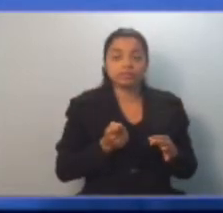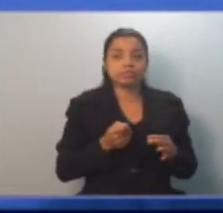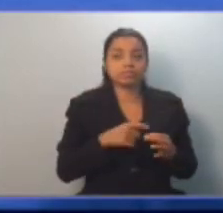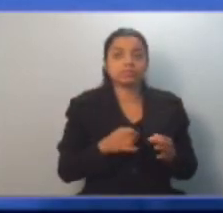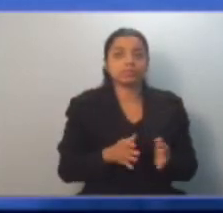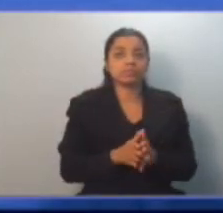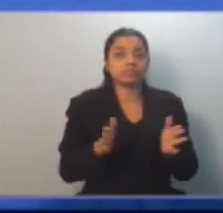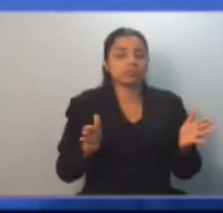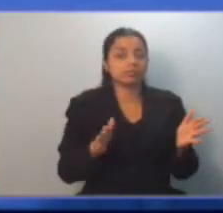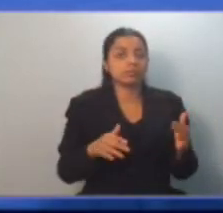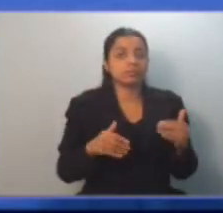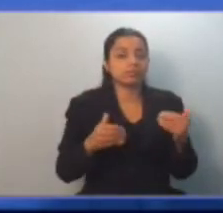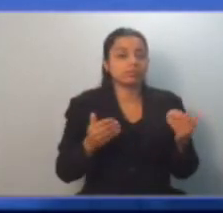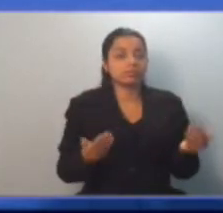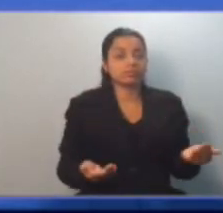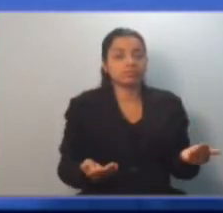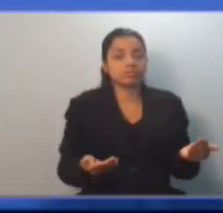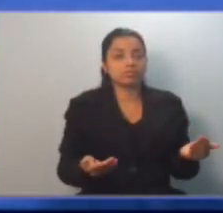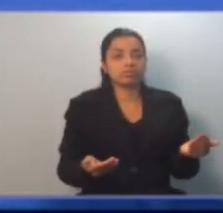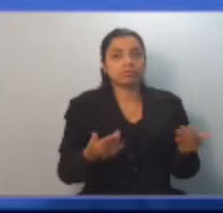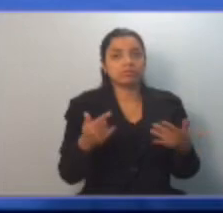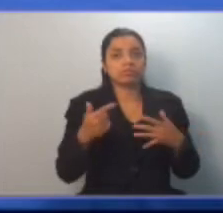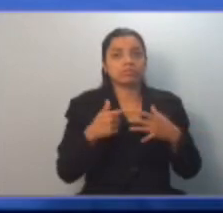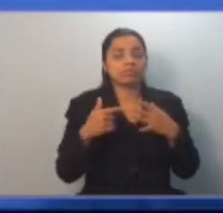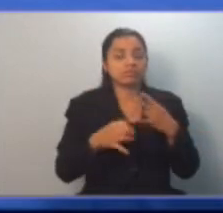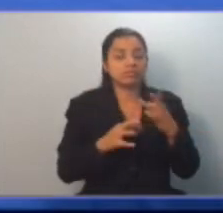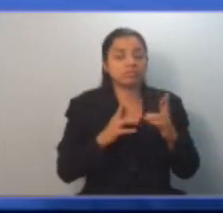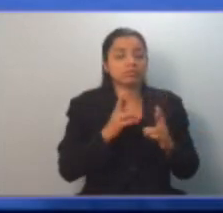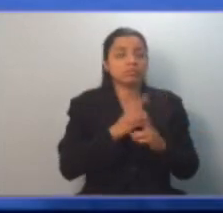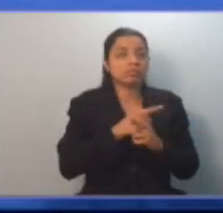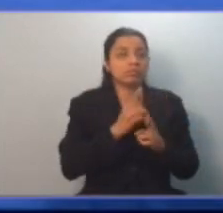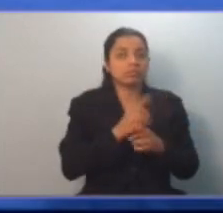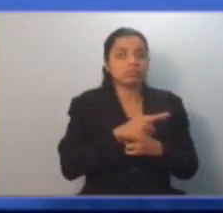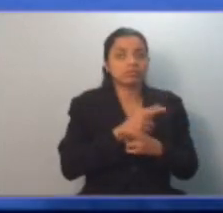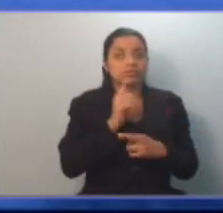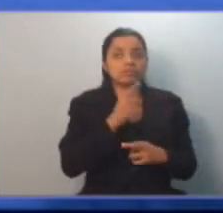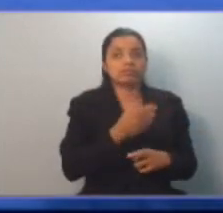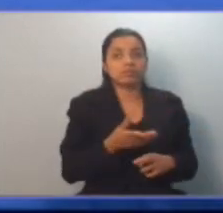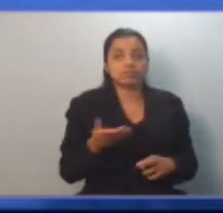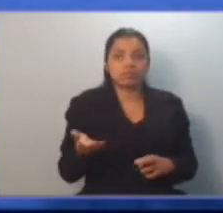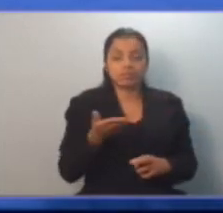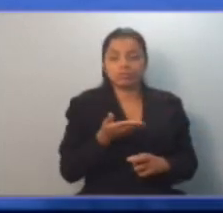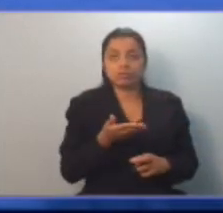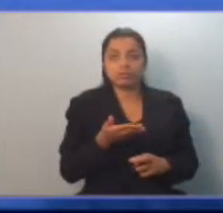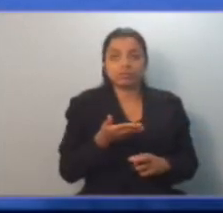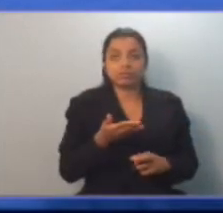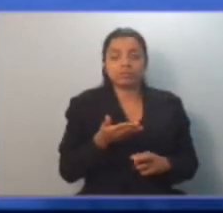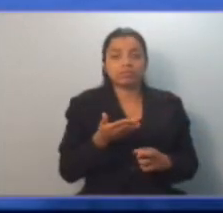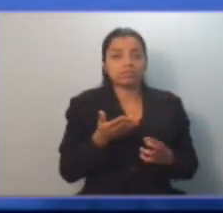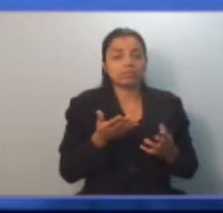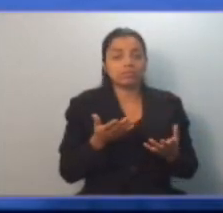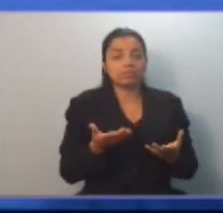general de que se les refuerce. Ya di uno de los puntos concretos con los que se está pretendiendo